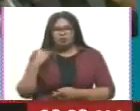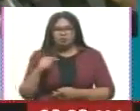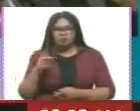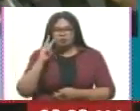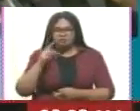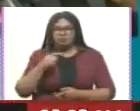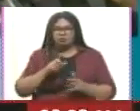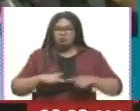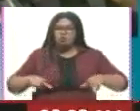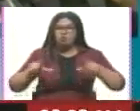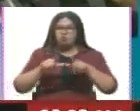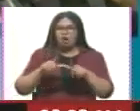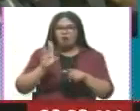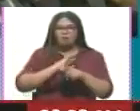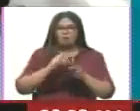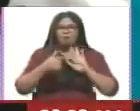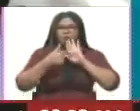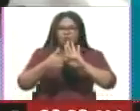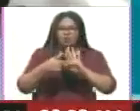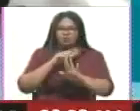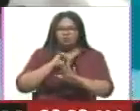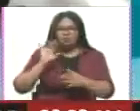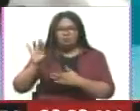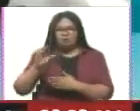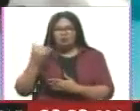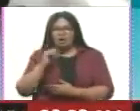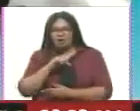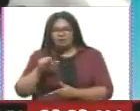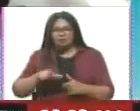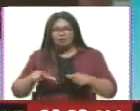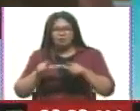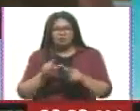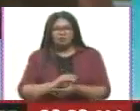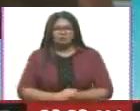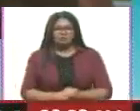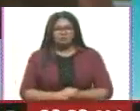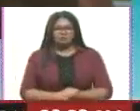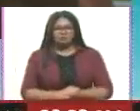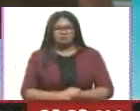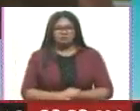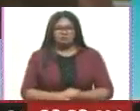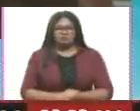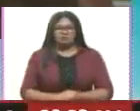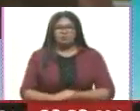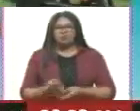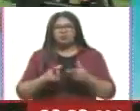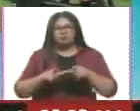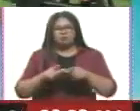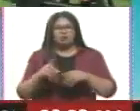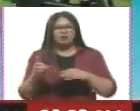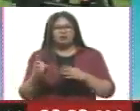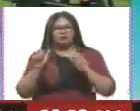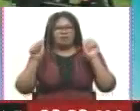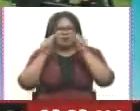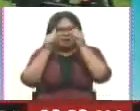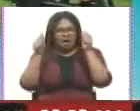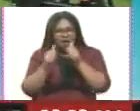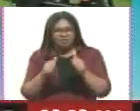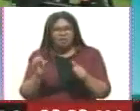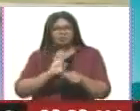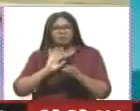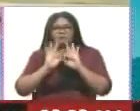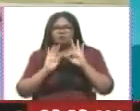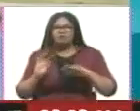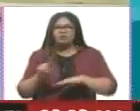tener un espacio y mostrar a nuestro país ahí en esa Bienal. Esa Bienal que un año es de arte, un año es de arquitectura, este